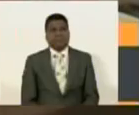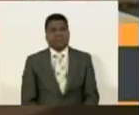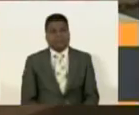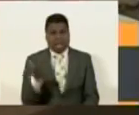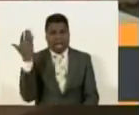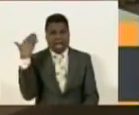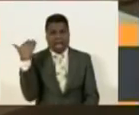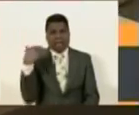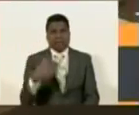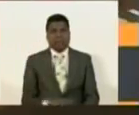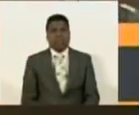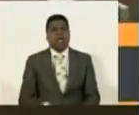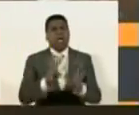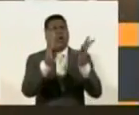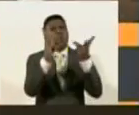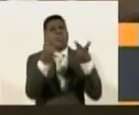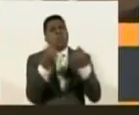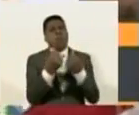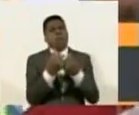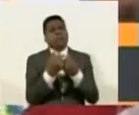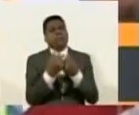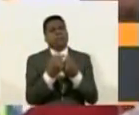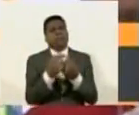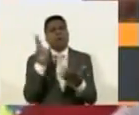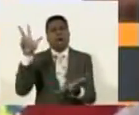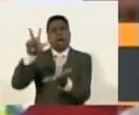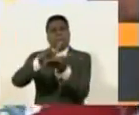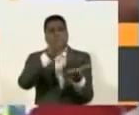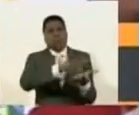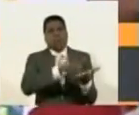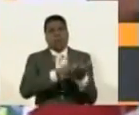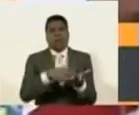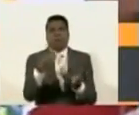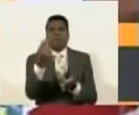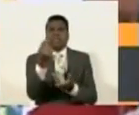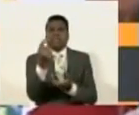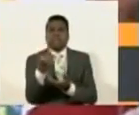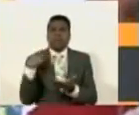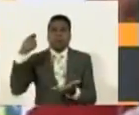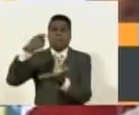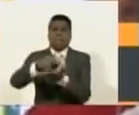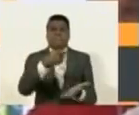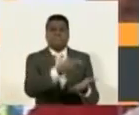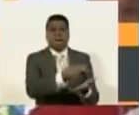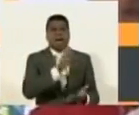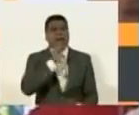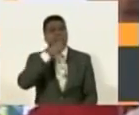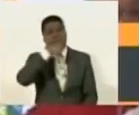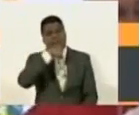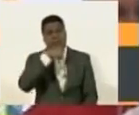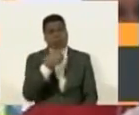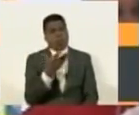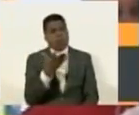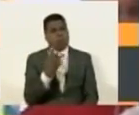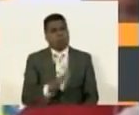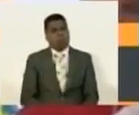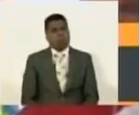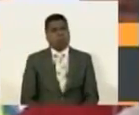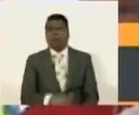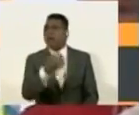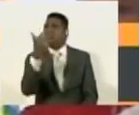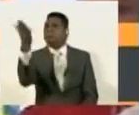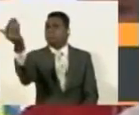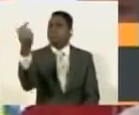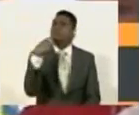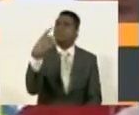los de la anterior. ¿Cuánto costaba en la Asamblea para que ellos aprobaran los créditos adicionales para pagarle la pensión a los viejitos? Ahí está Helio, ¿eh? Ah, Helio.